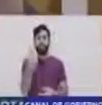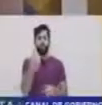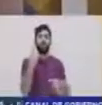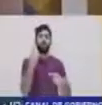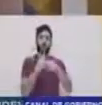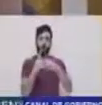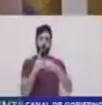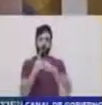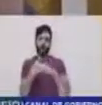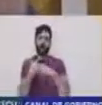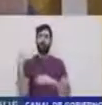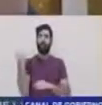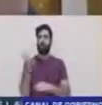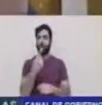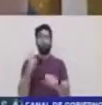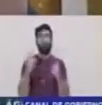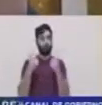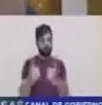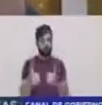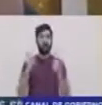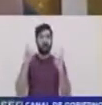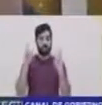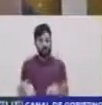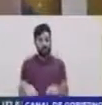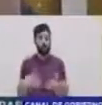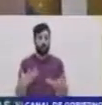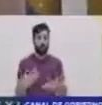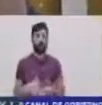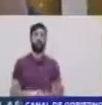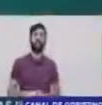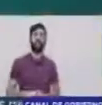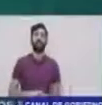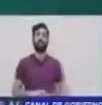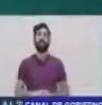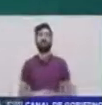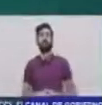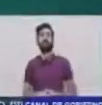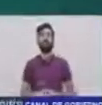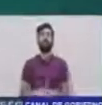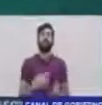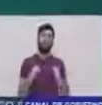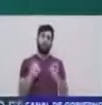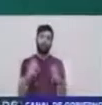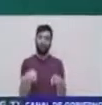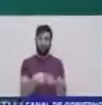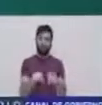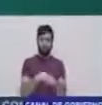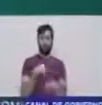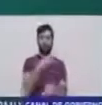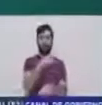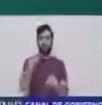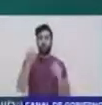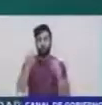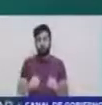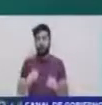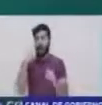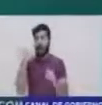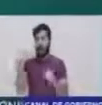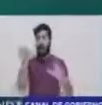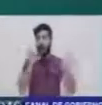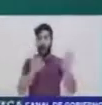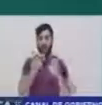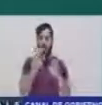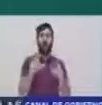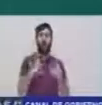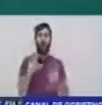buscarle lo positivo a todo, ¿verdad? Y lo increíble de lo que tú acabas de decir es que el contenido de la radio tú también puedes